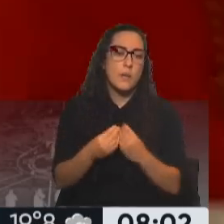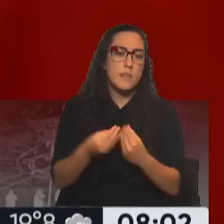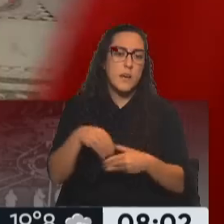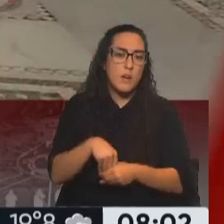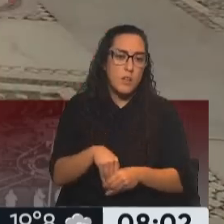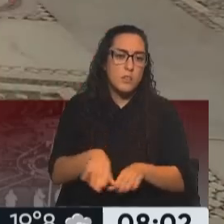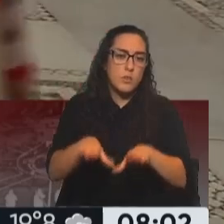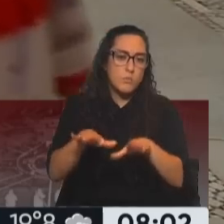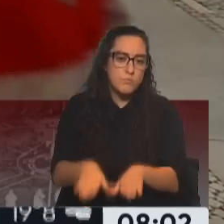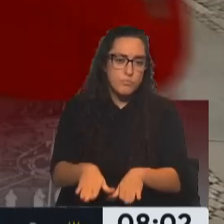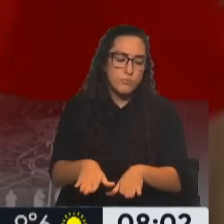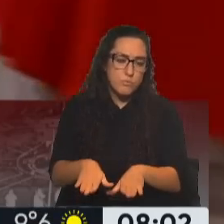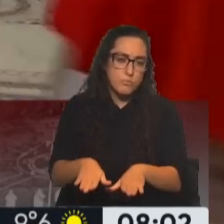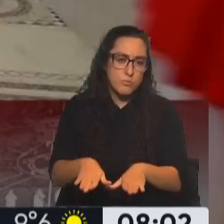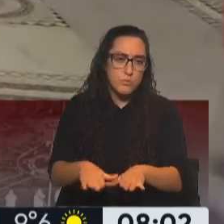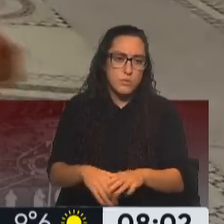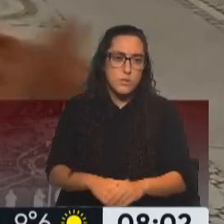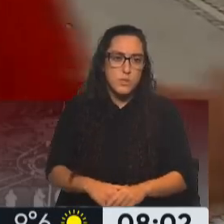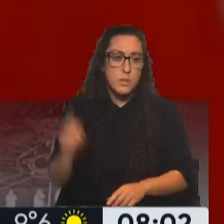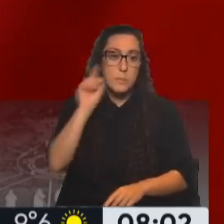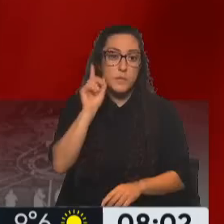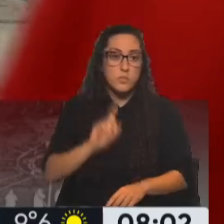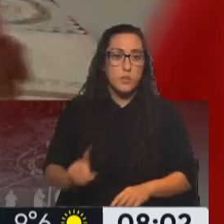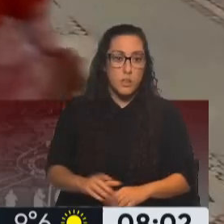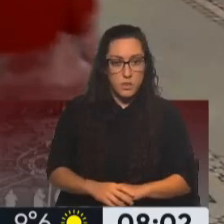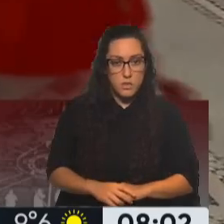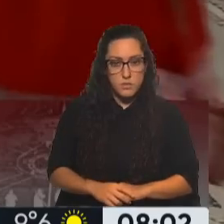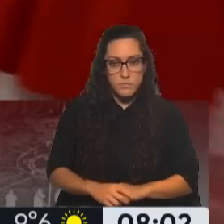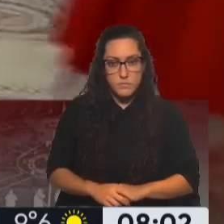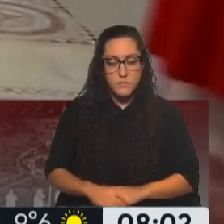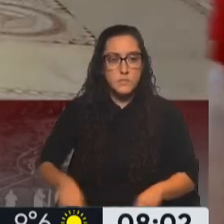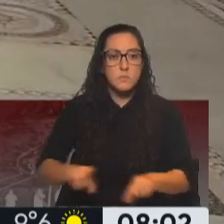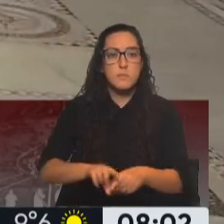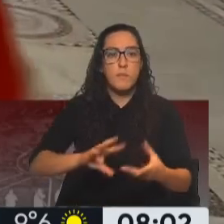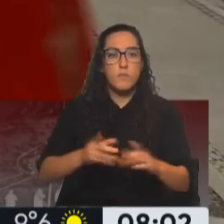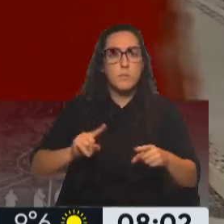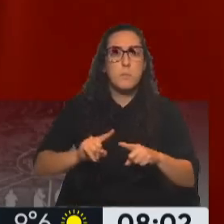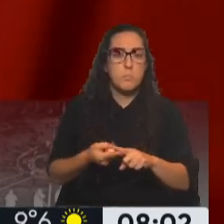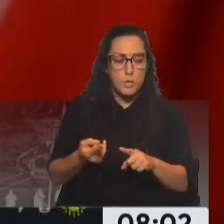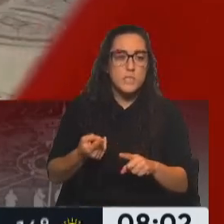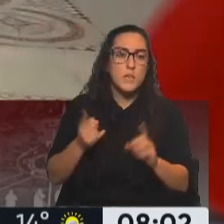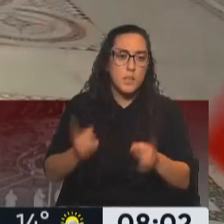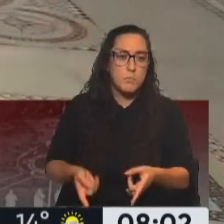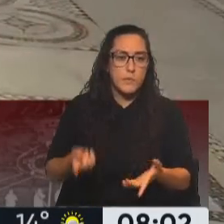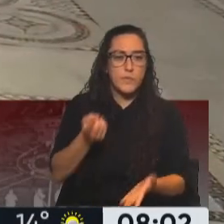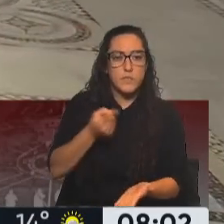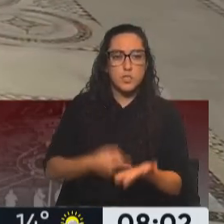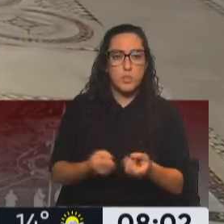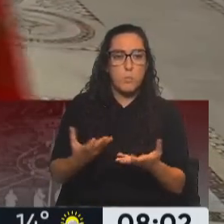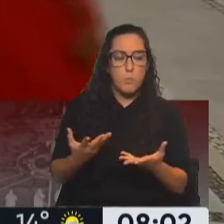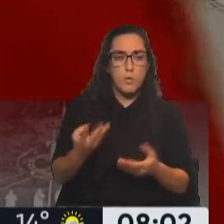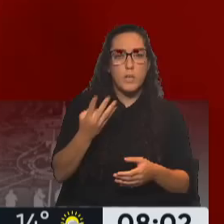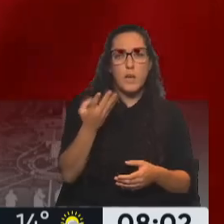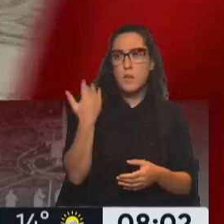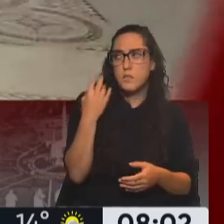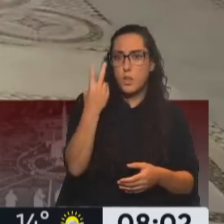conclave impresionante. Igual a lo que se estableció a nivel político, porque en estas últimas 48